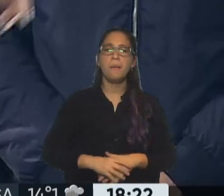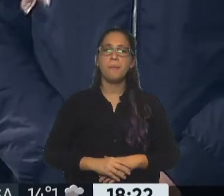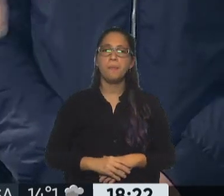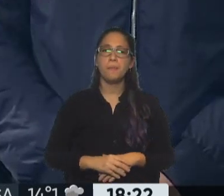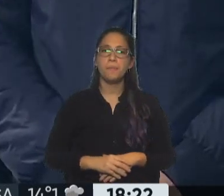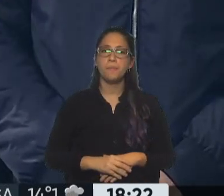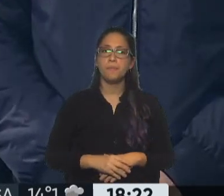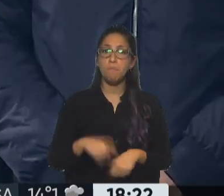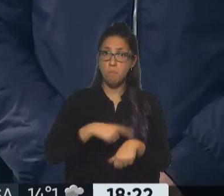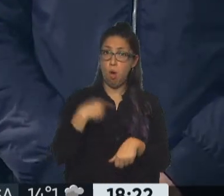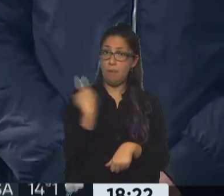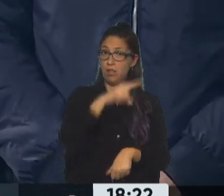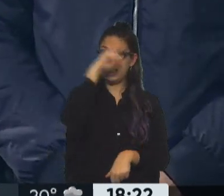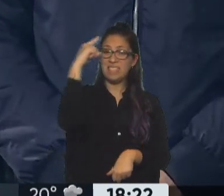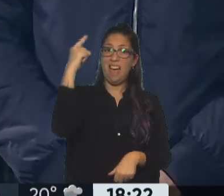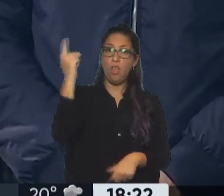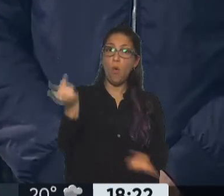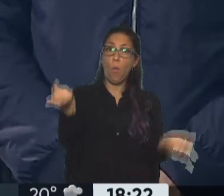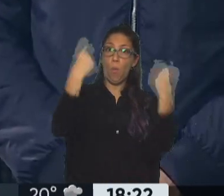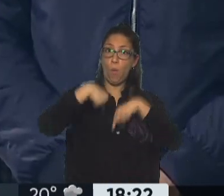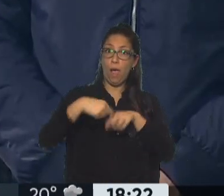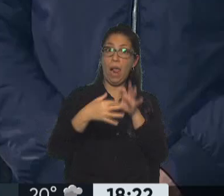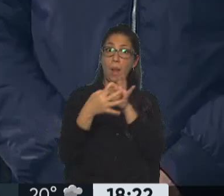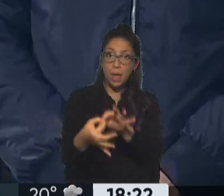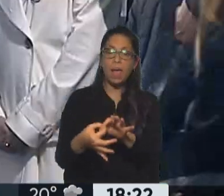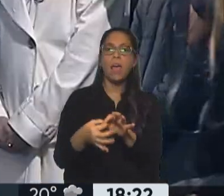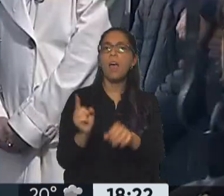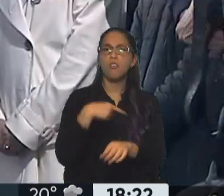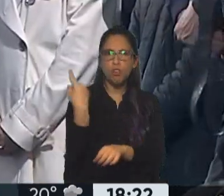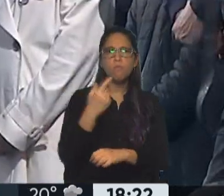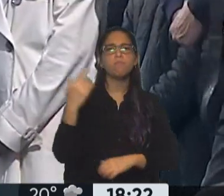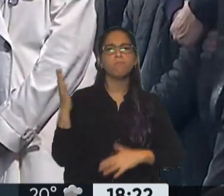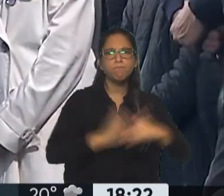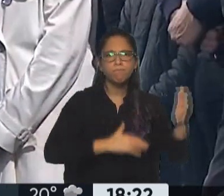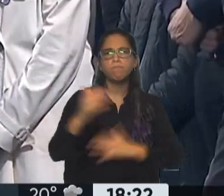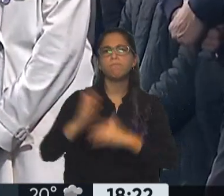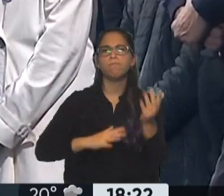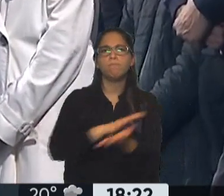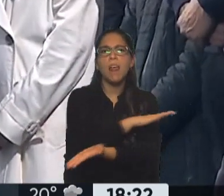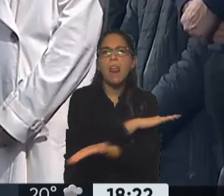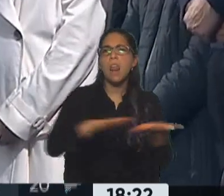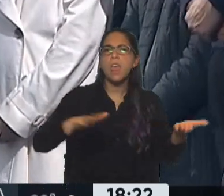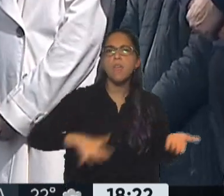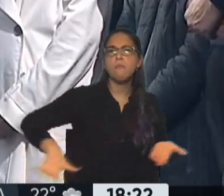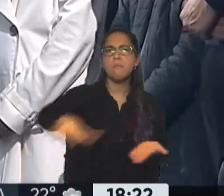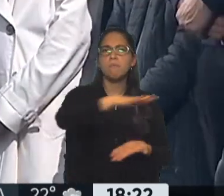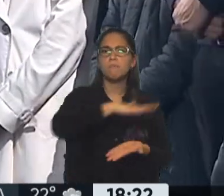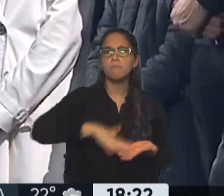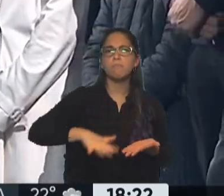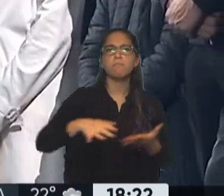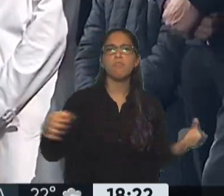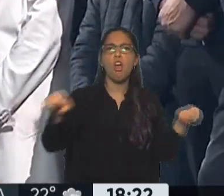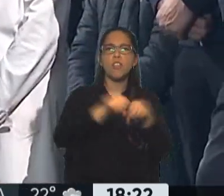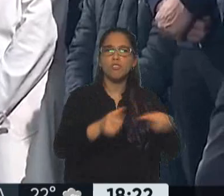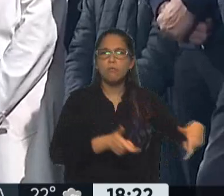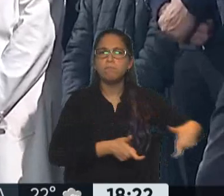cuando la recuperamos, pudimos hacer todas las obras de saneamiento y de conexión que